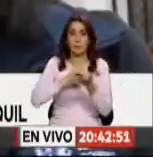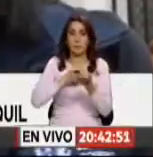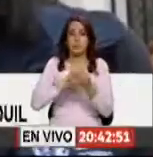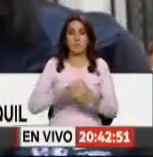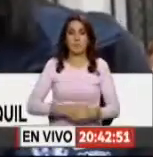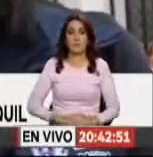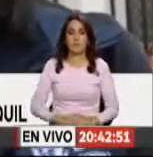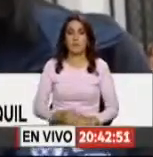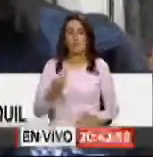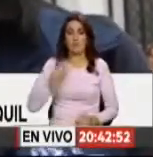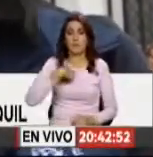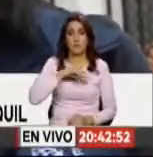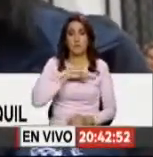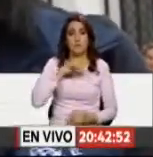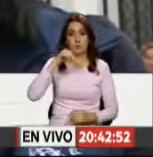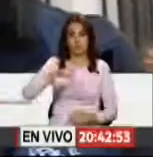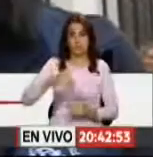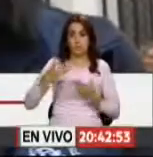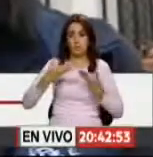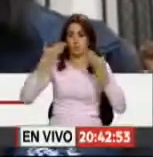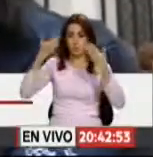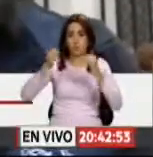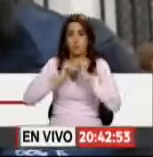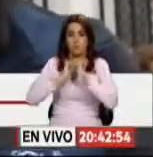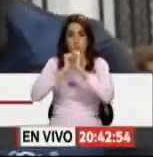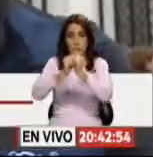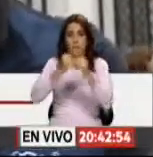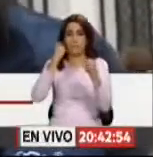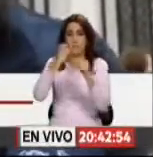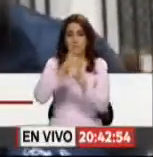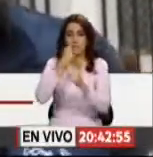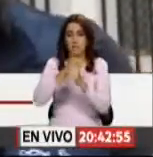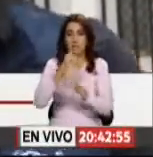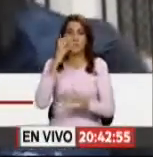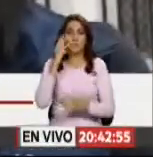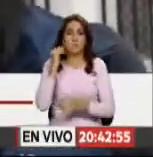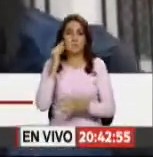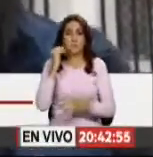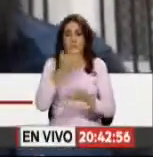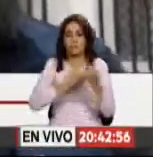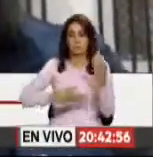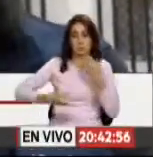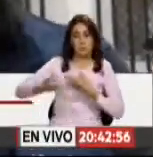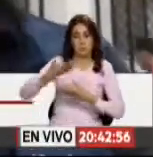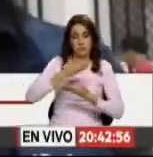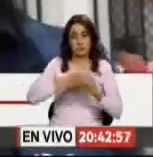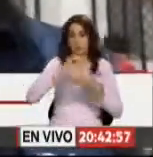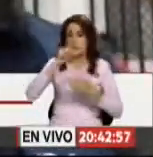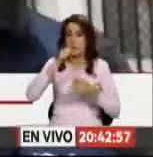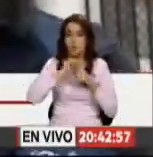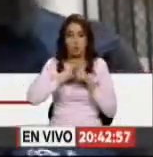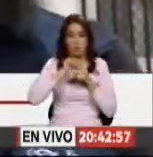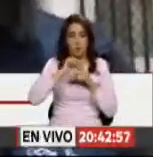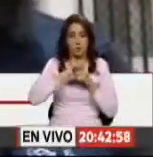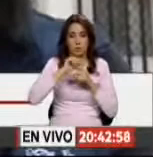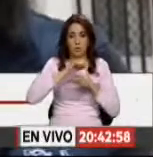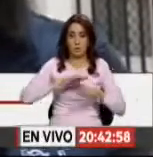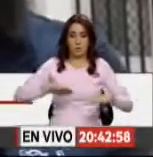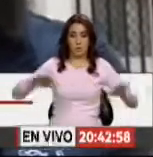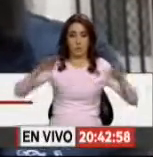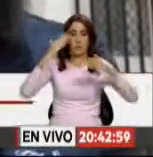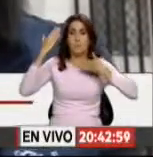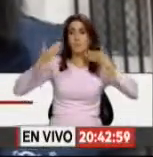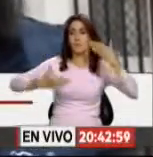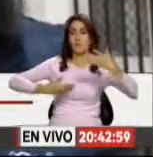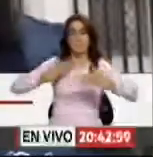Nosotros estamos aquí justamente para eso, para trabajar juntos, para apoyar esa experticia, para replicarlo en otras partes. Las señoras muy contentas